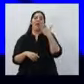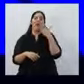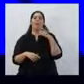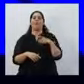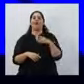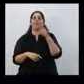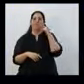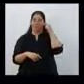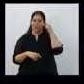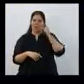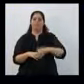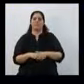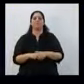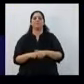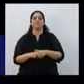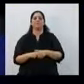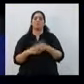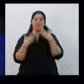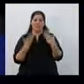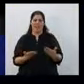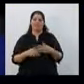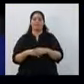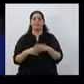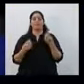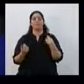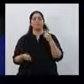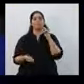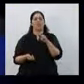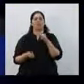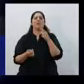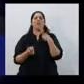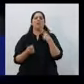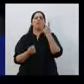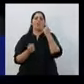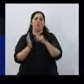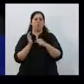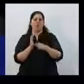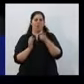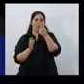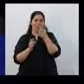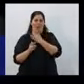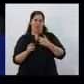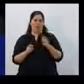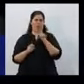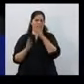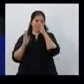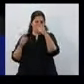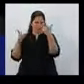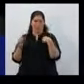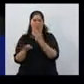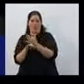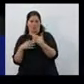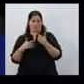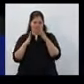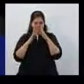alberto fernández muchas gracias miren si hay dos cosas que no atendió al gobierno de mauricio macri son la salud y la educación